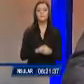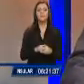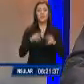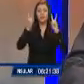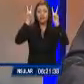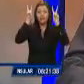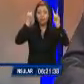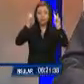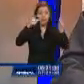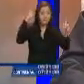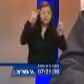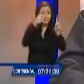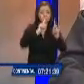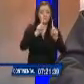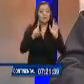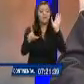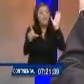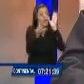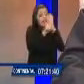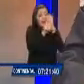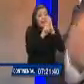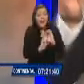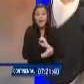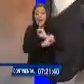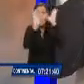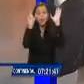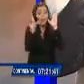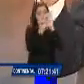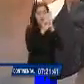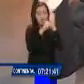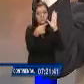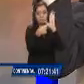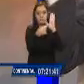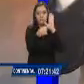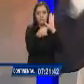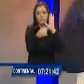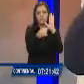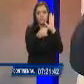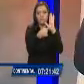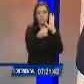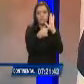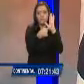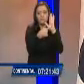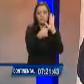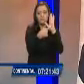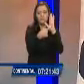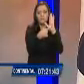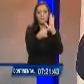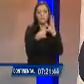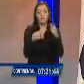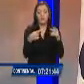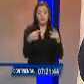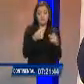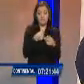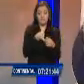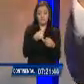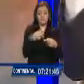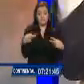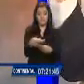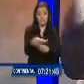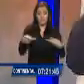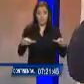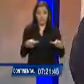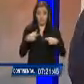que la ley dice, ¿no es cierto?, que se asignan los puestos ¿no es cierto?